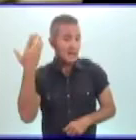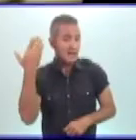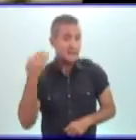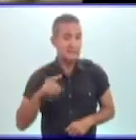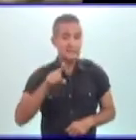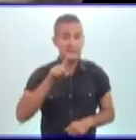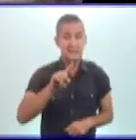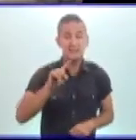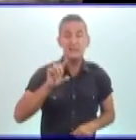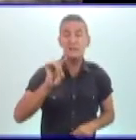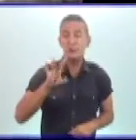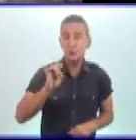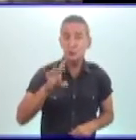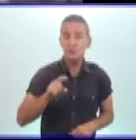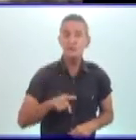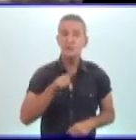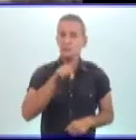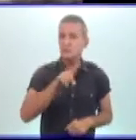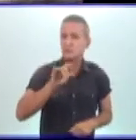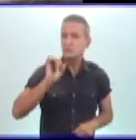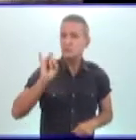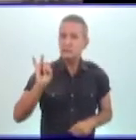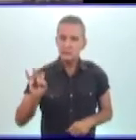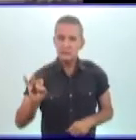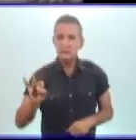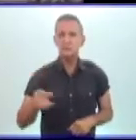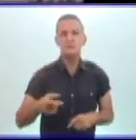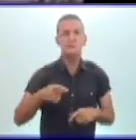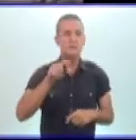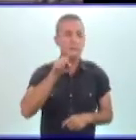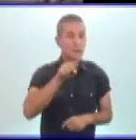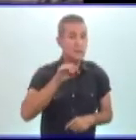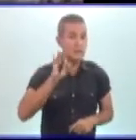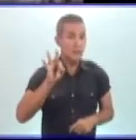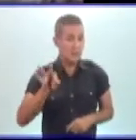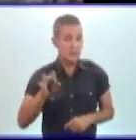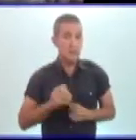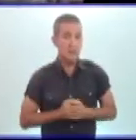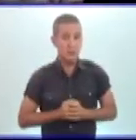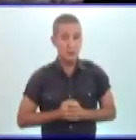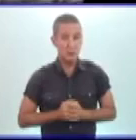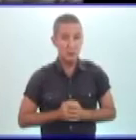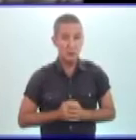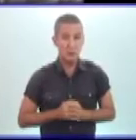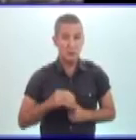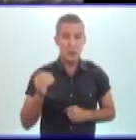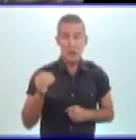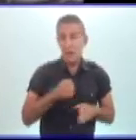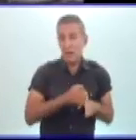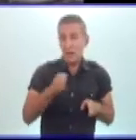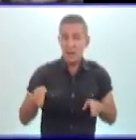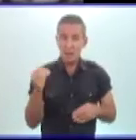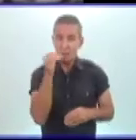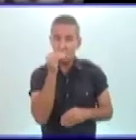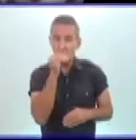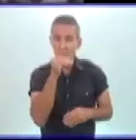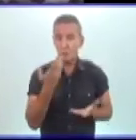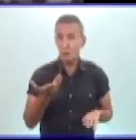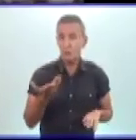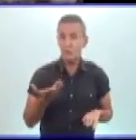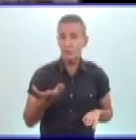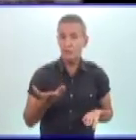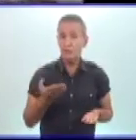XVII y algunos hasta en el siglo XVIII. Aunque época moderna y modernidad no se refiere a lo mismo exactamente, es cierto